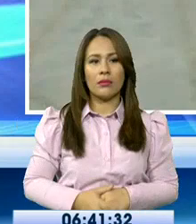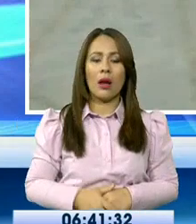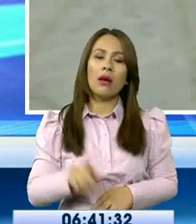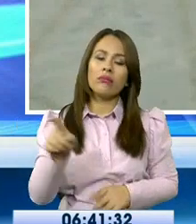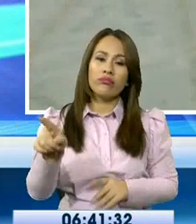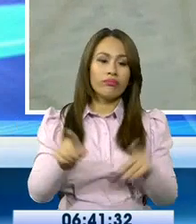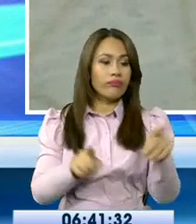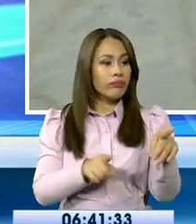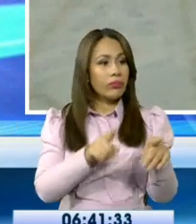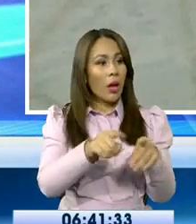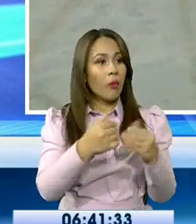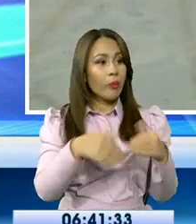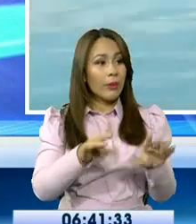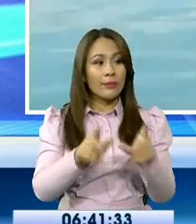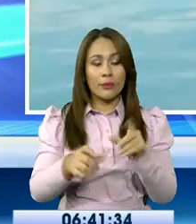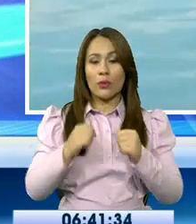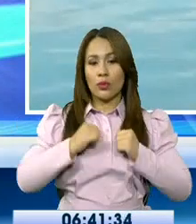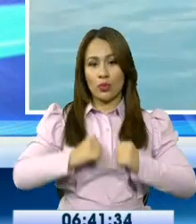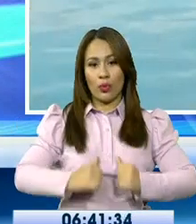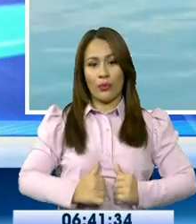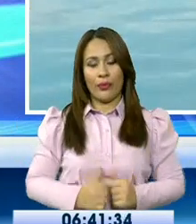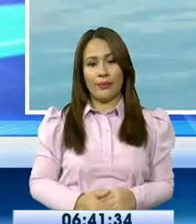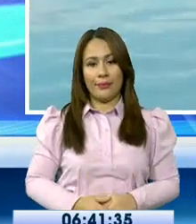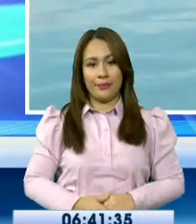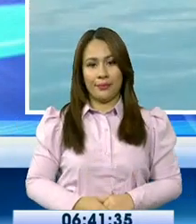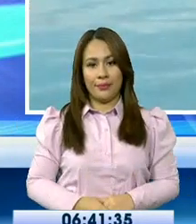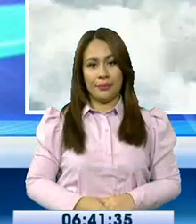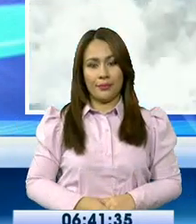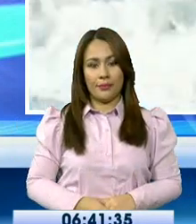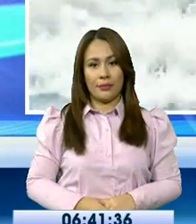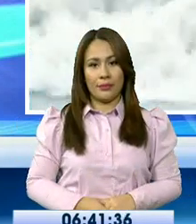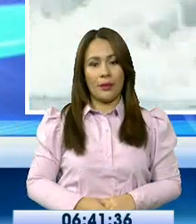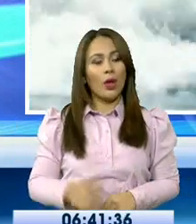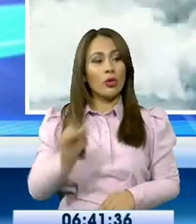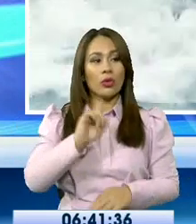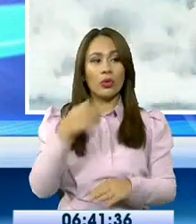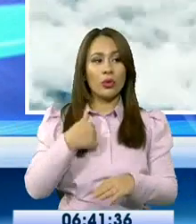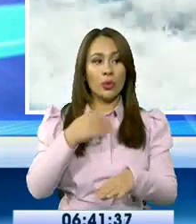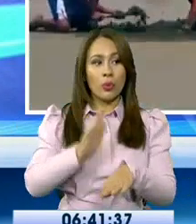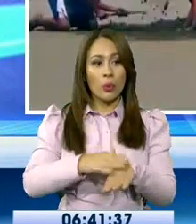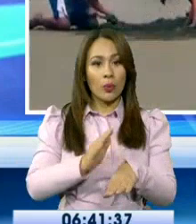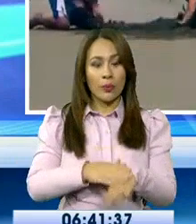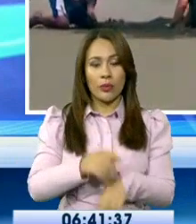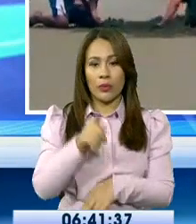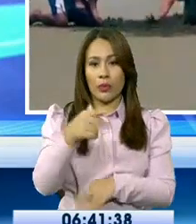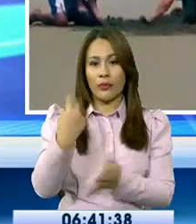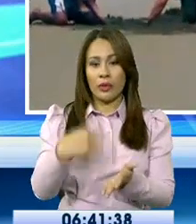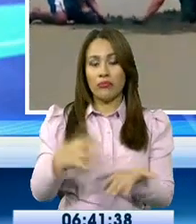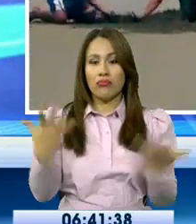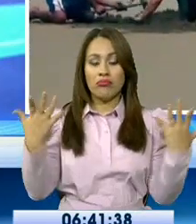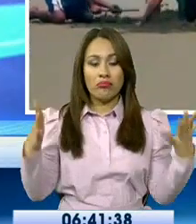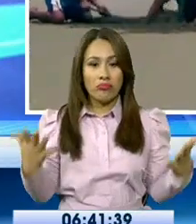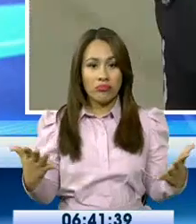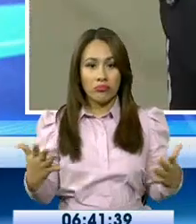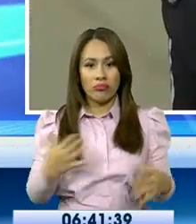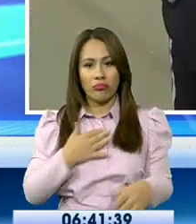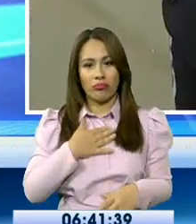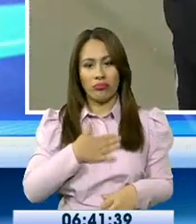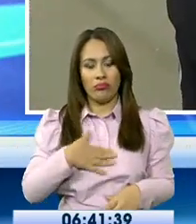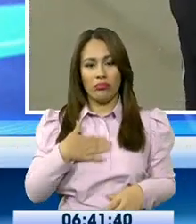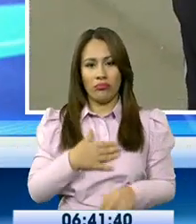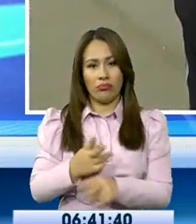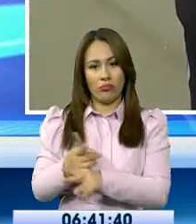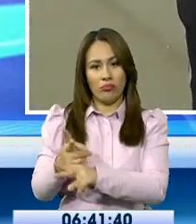a Julio, a quien sea, a otra persona, que es inocente, que no estaba en tu fiesta. Por favor,